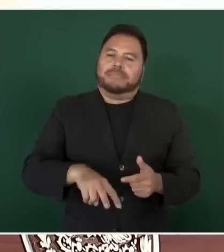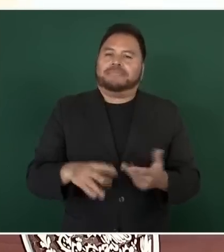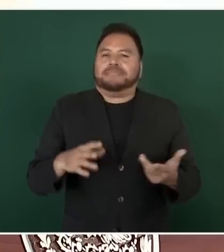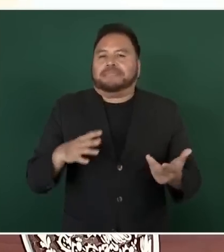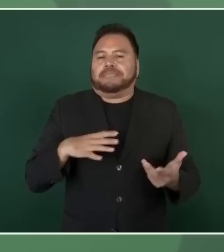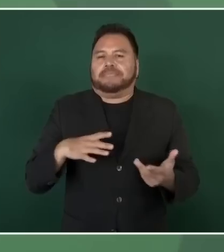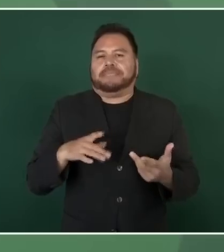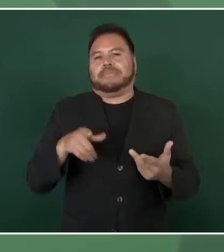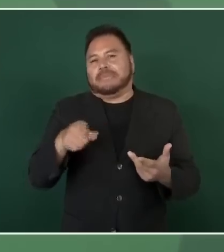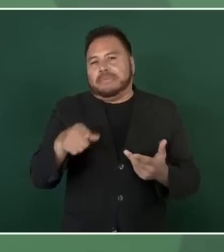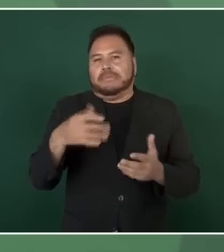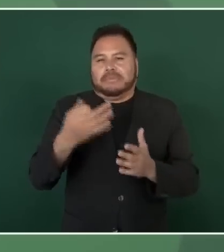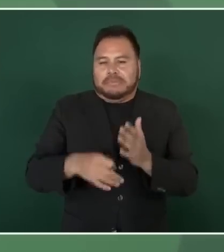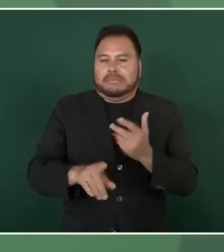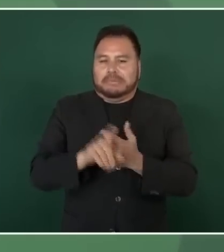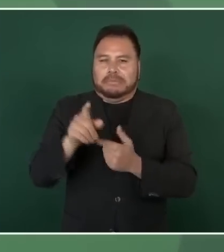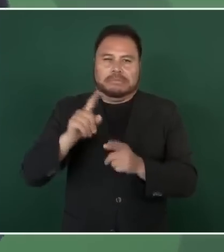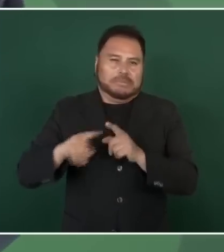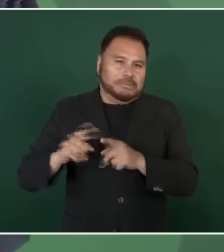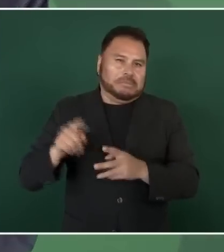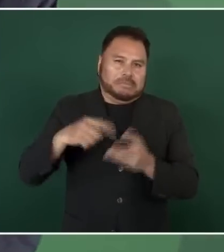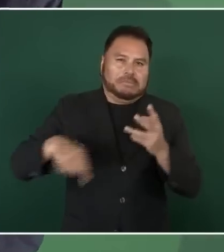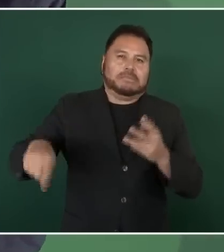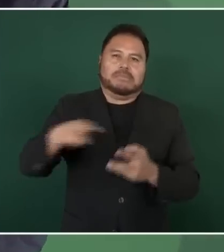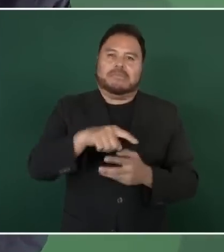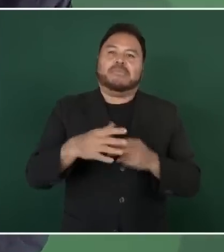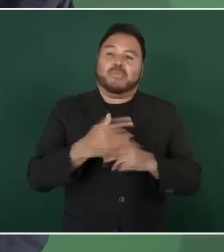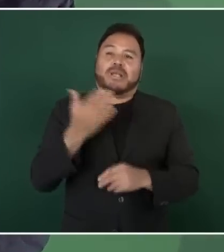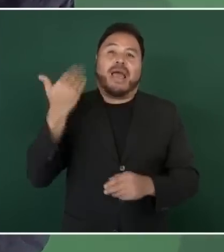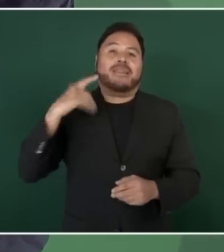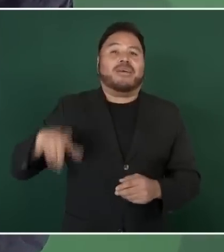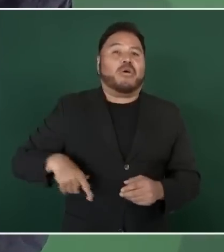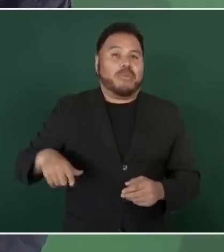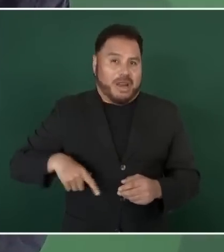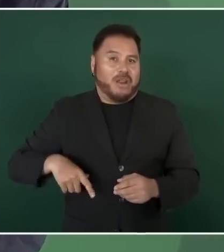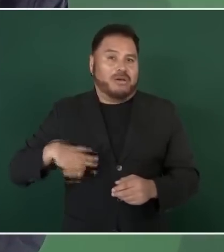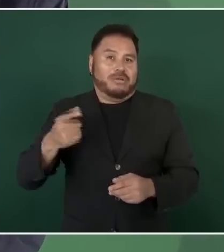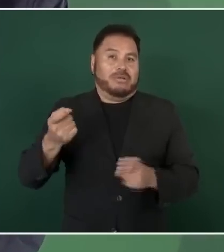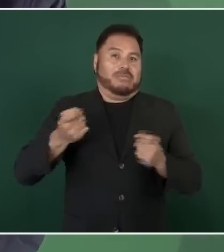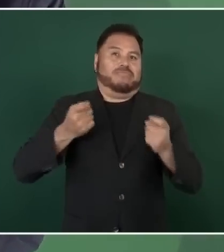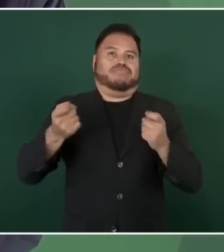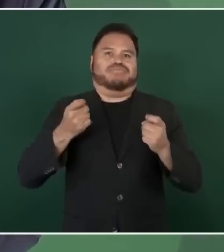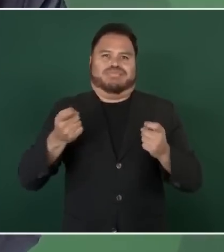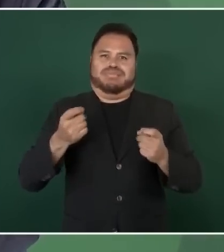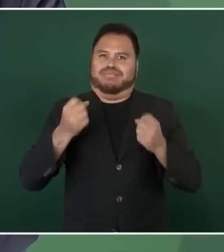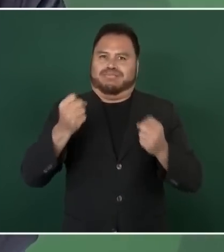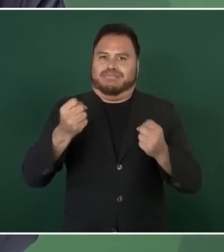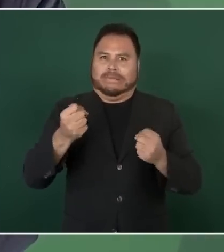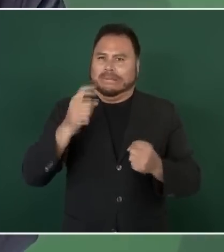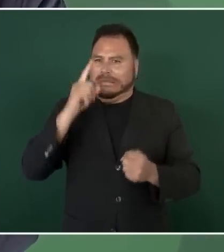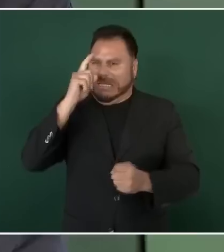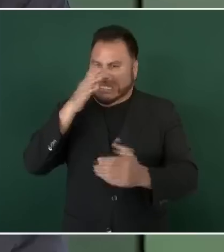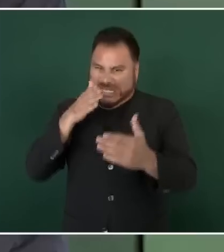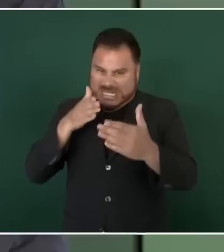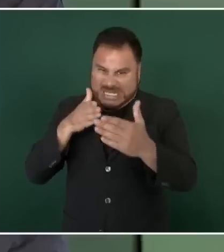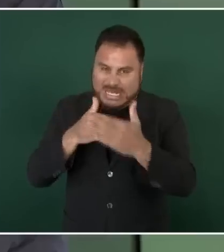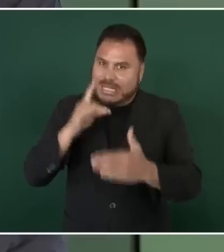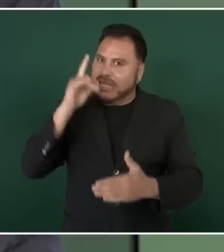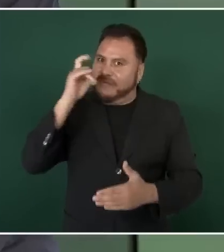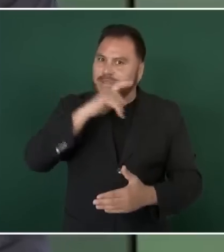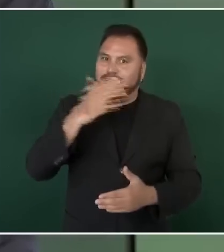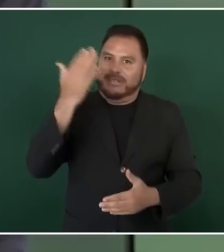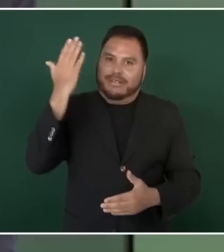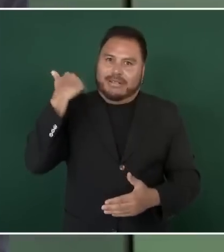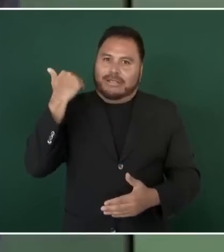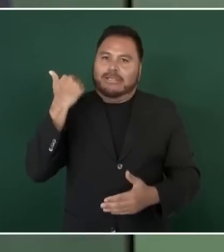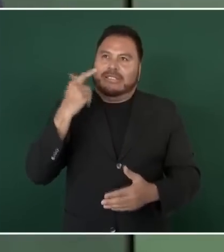dificultad que entrañaba derrumbar a un régimen tan impenetrable y